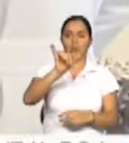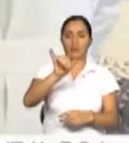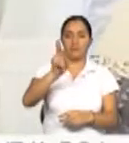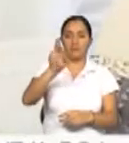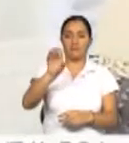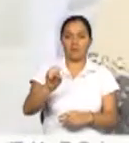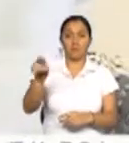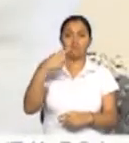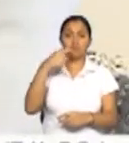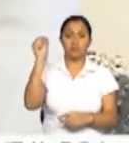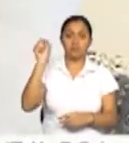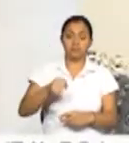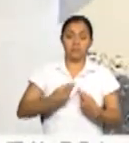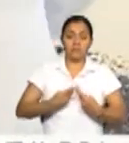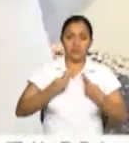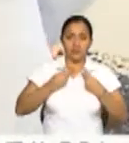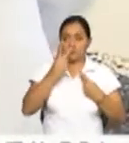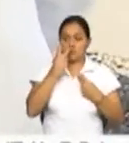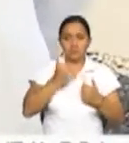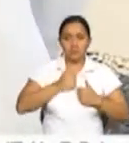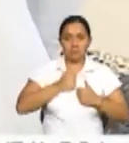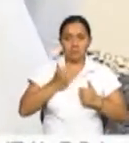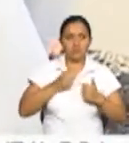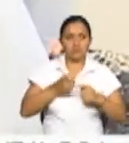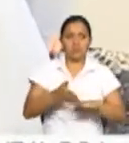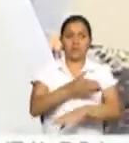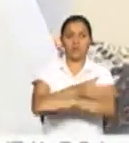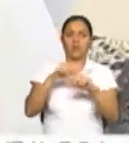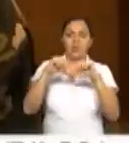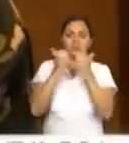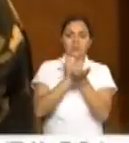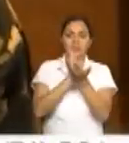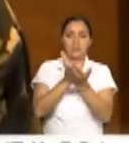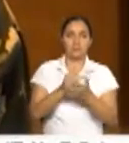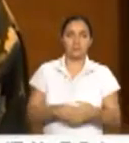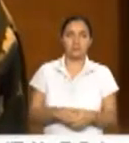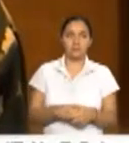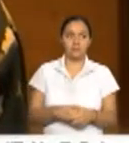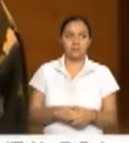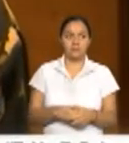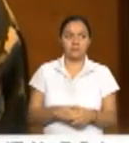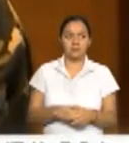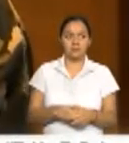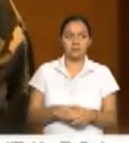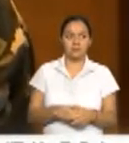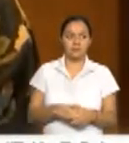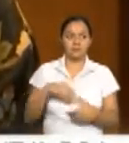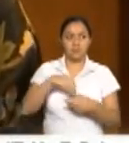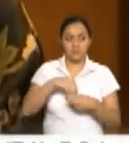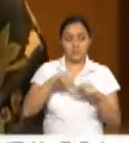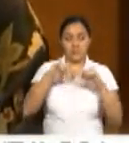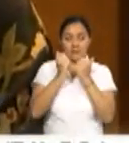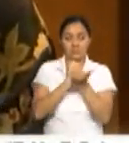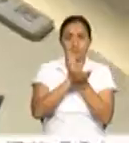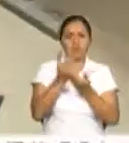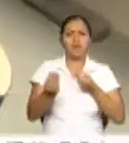de vida e invita a estas actividades que nacen desde la Asamblea Nacional. Como sobreviviente del cáncer, lo único que podemos hacer